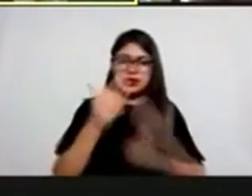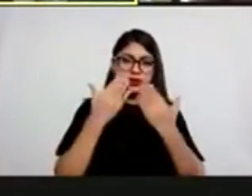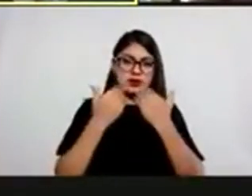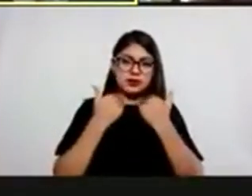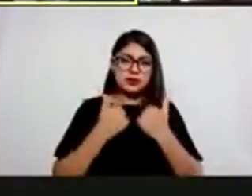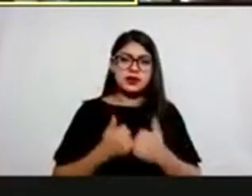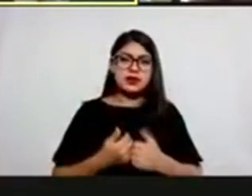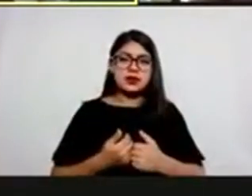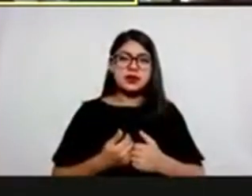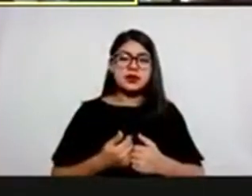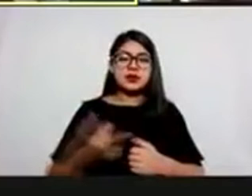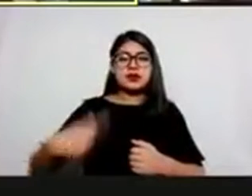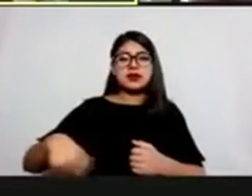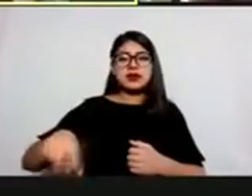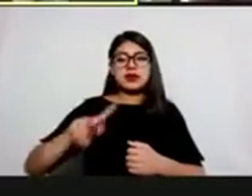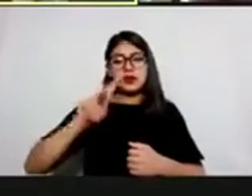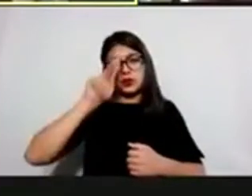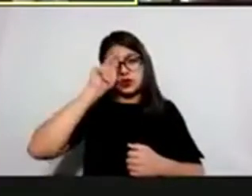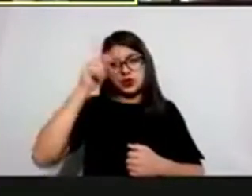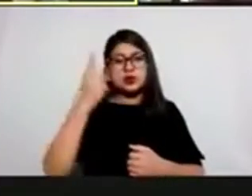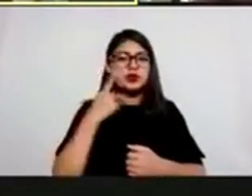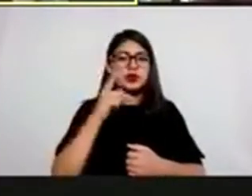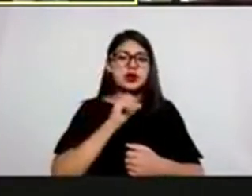pues esto representa.